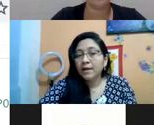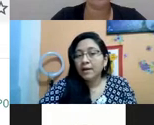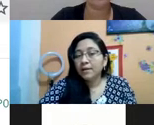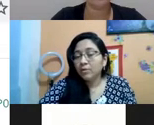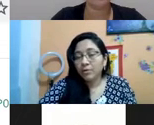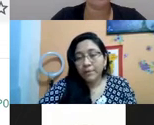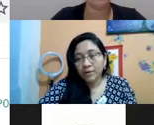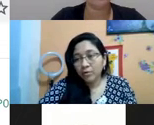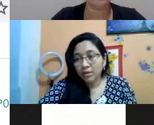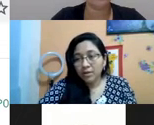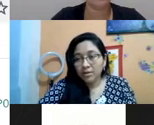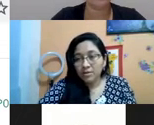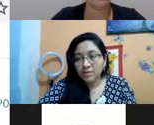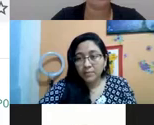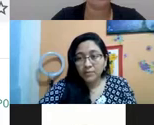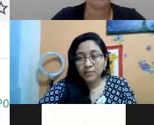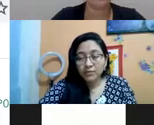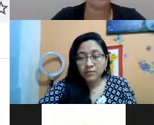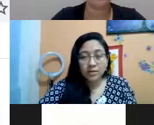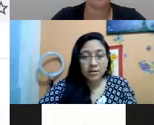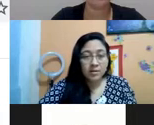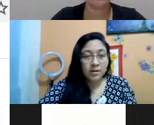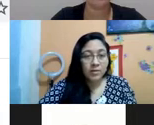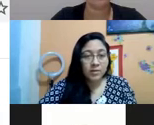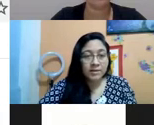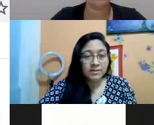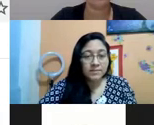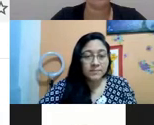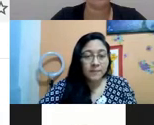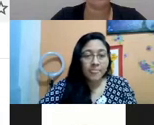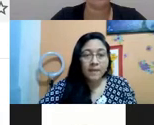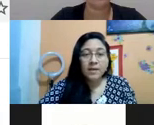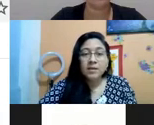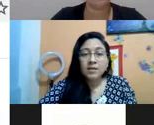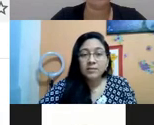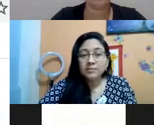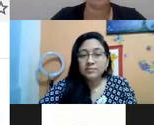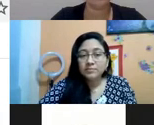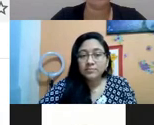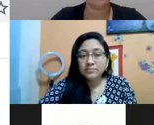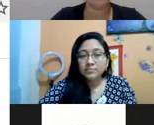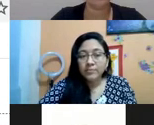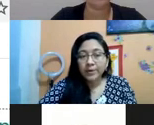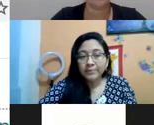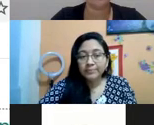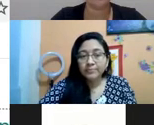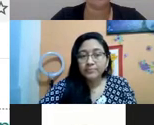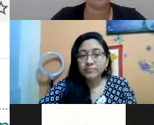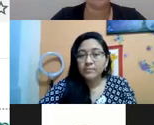Está con el periodo en que iniciamos en la UARTES. Y,